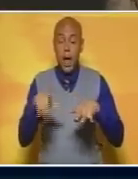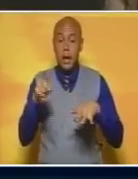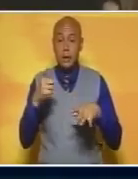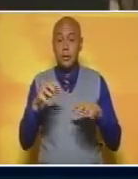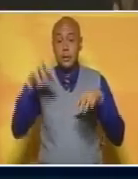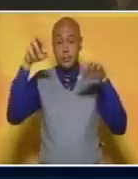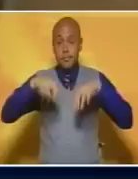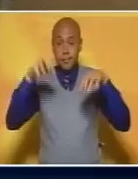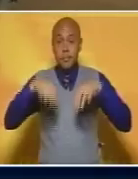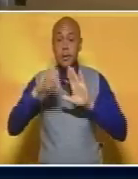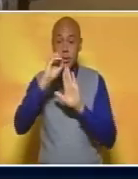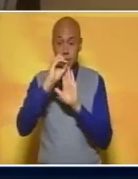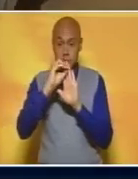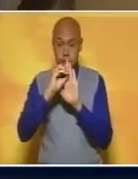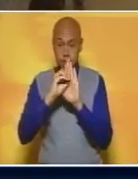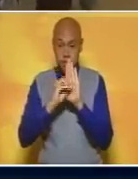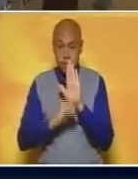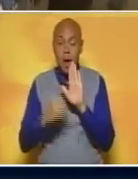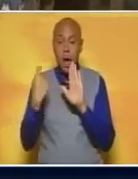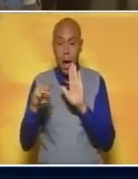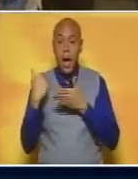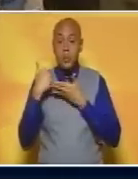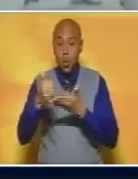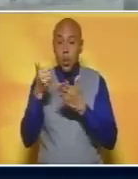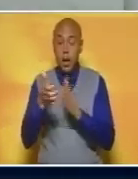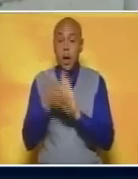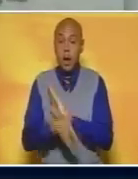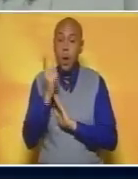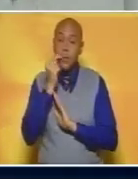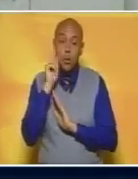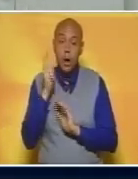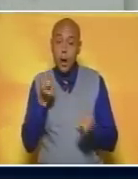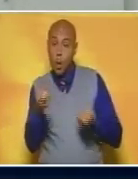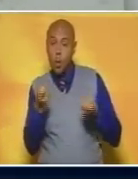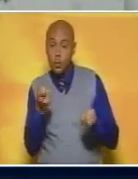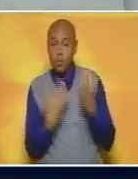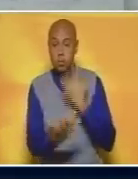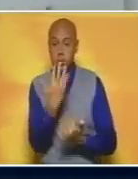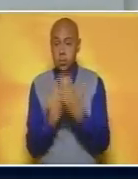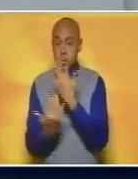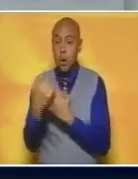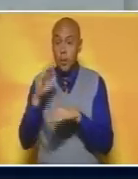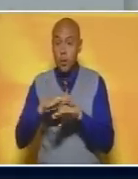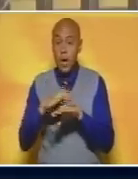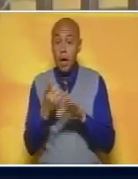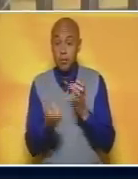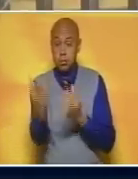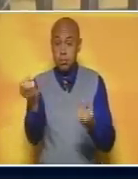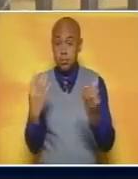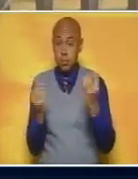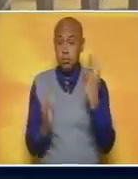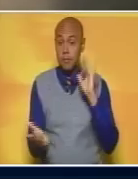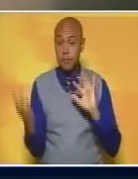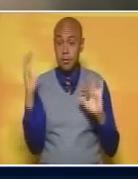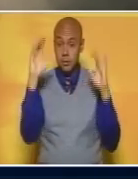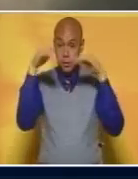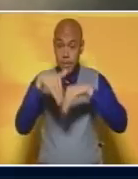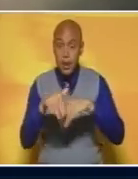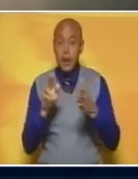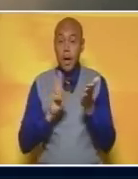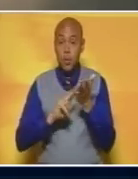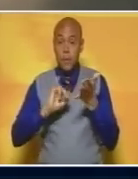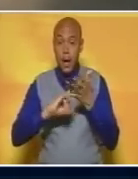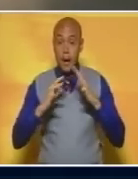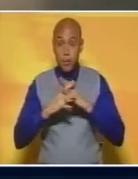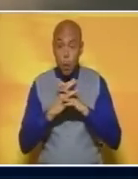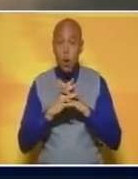de temperaturas de los últimos días han ayudado a los bomberos a contener las decenas de focos activos en esa entidad y en Nueva Gales del Sur,